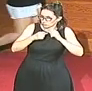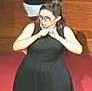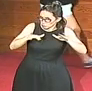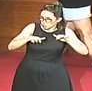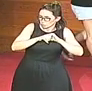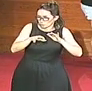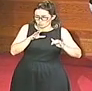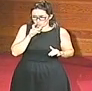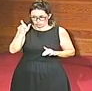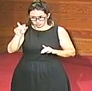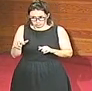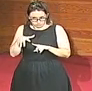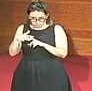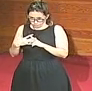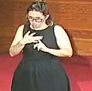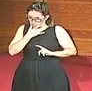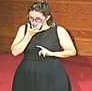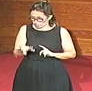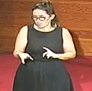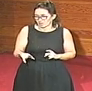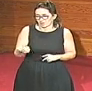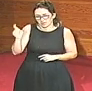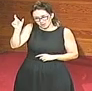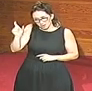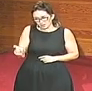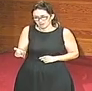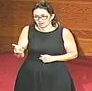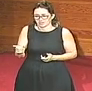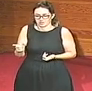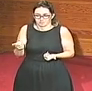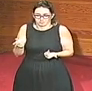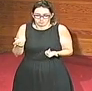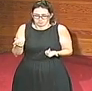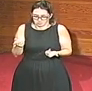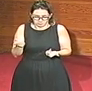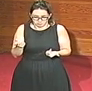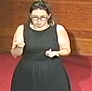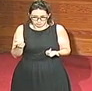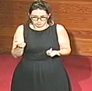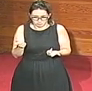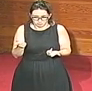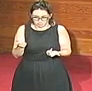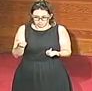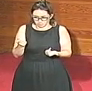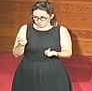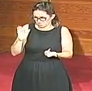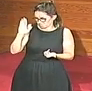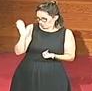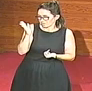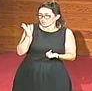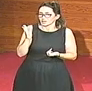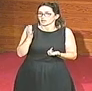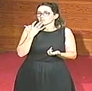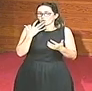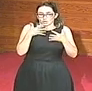una vergüenza, es decir, que una persona se atente contra todo mínimo, ¿no? Y Estados Unidos